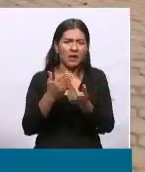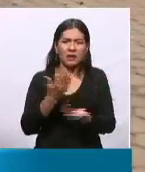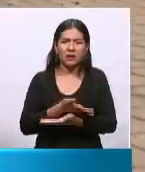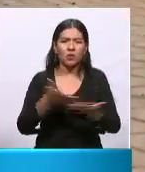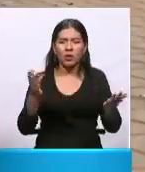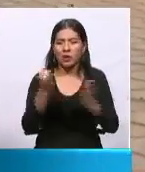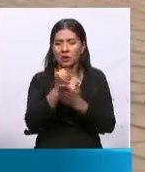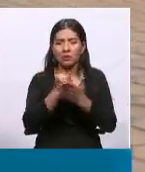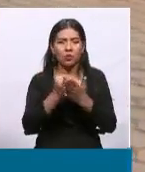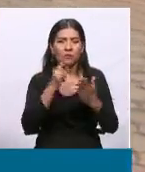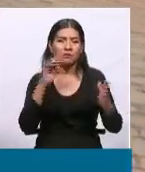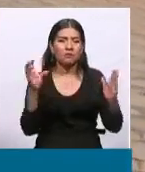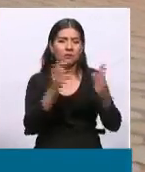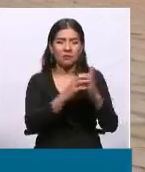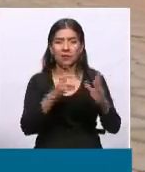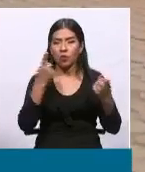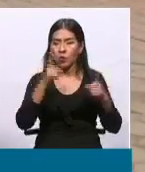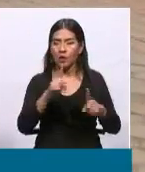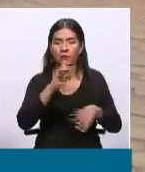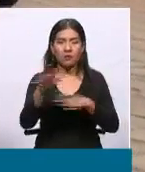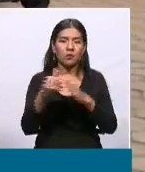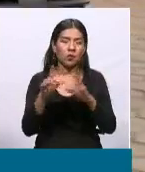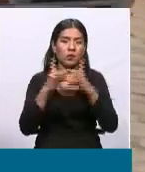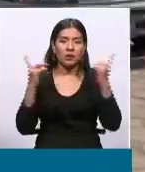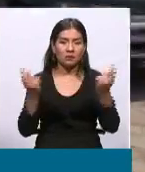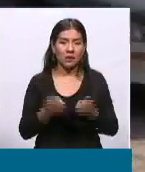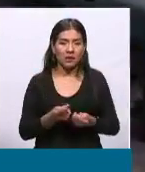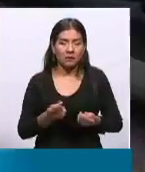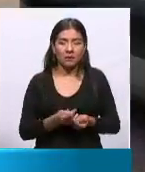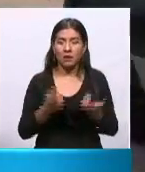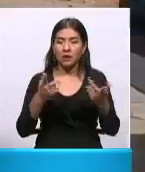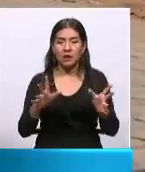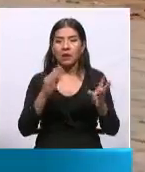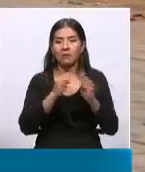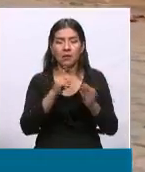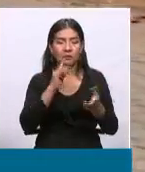que más o menos en nuestro departamento alcanzan a un